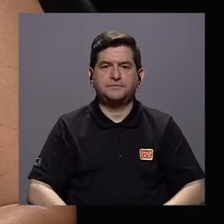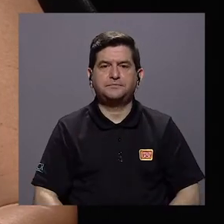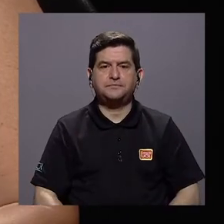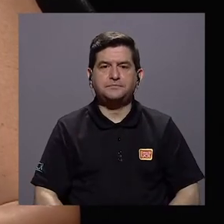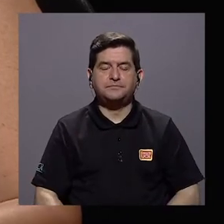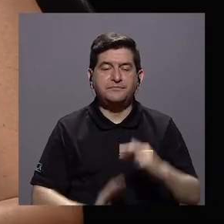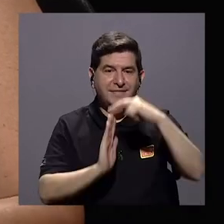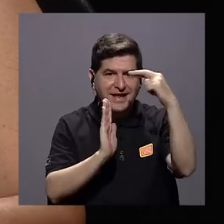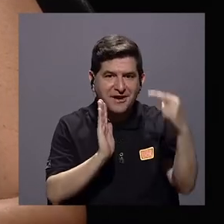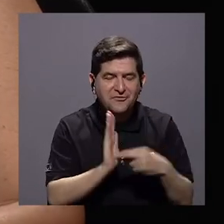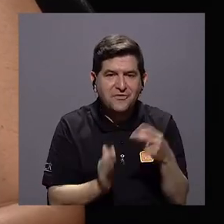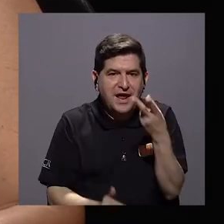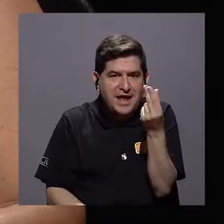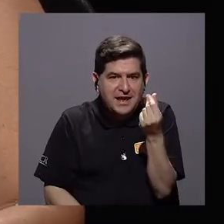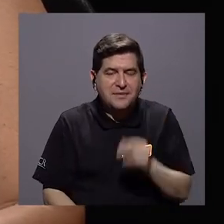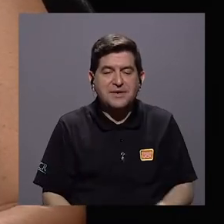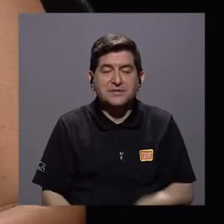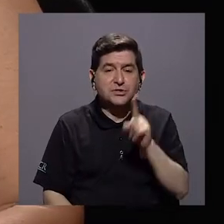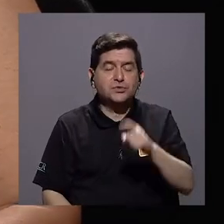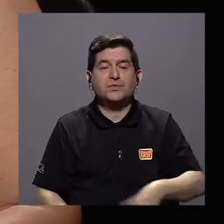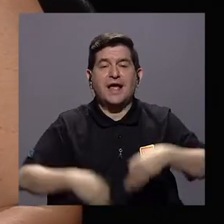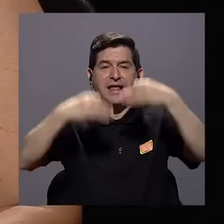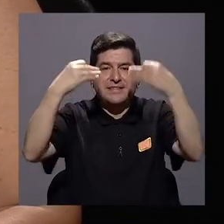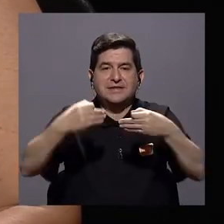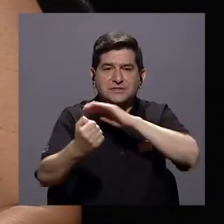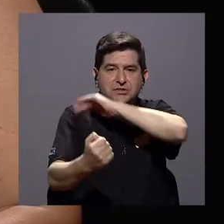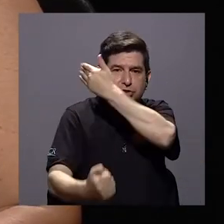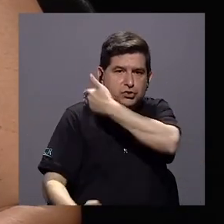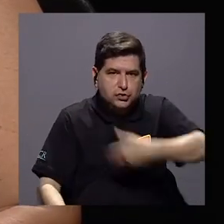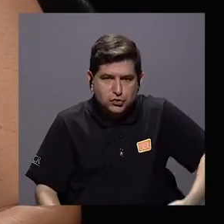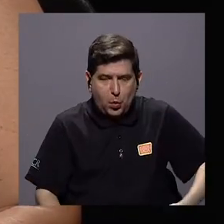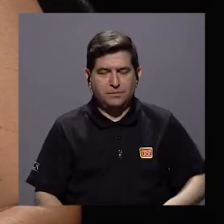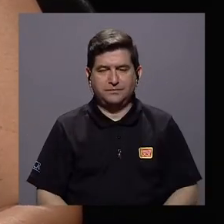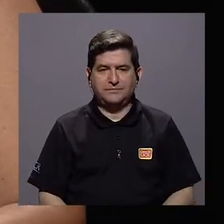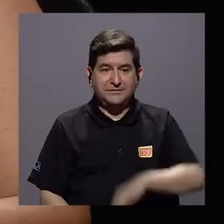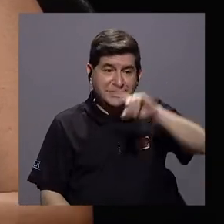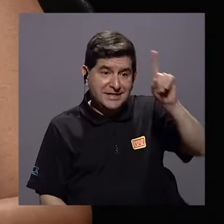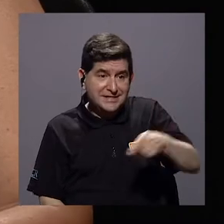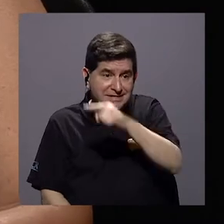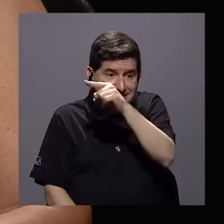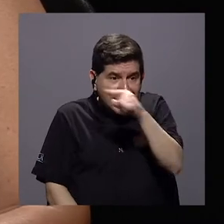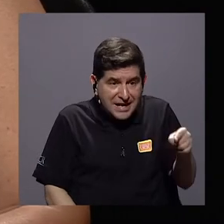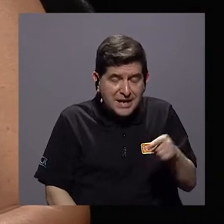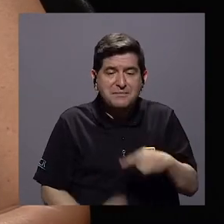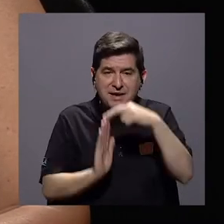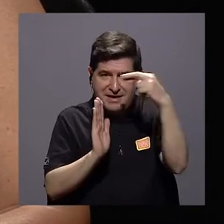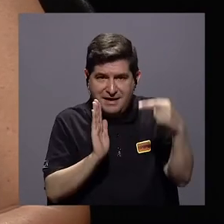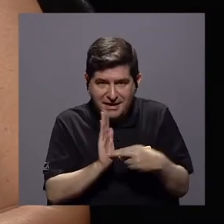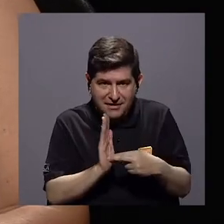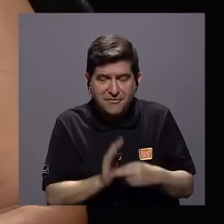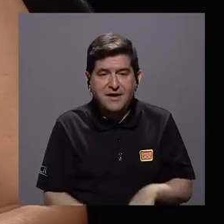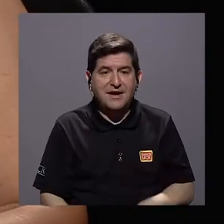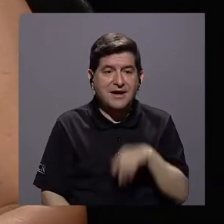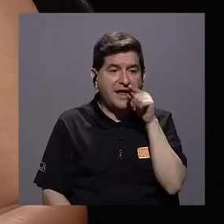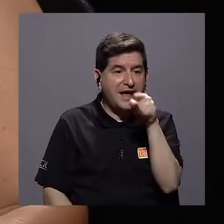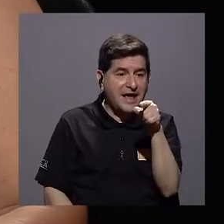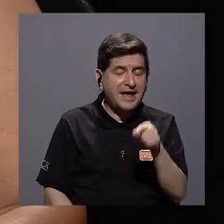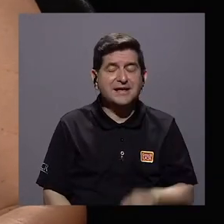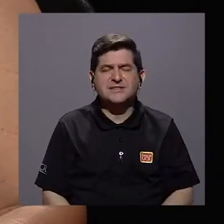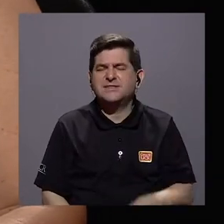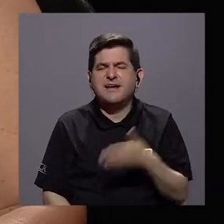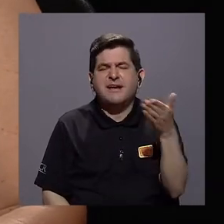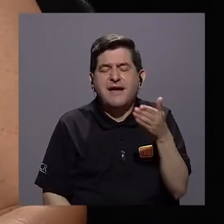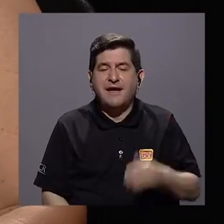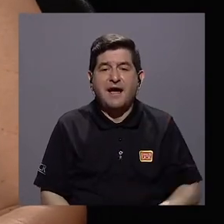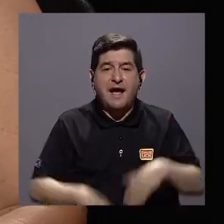momento. La regulación de precios es un decreto. Lo entiendo. Y si se elimina la regulación, es el decreto lo que se